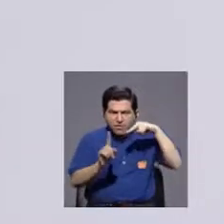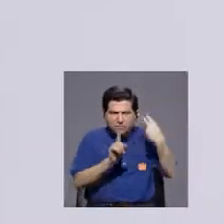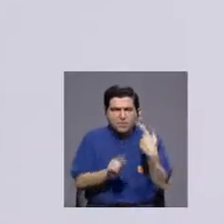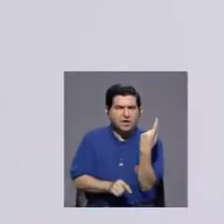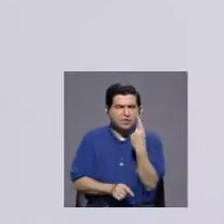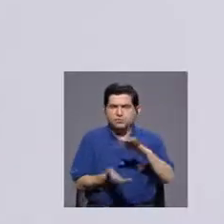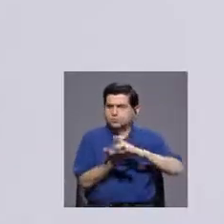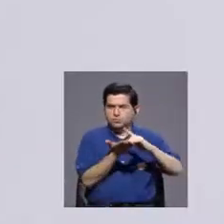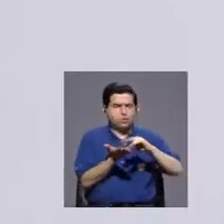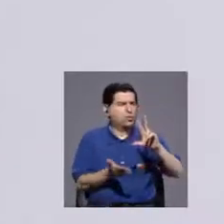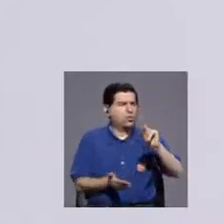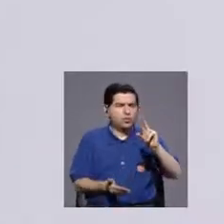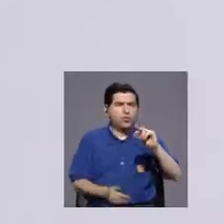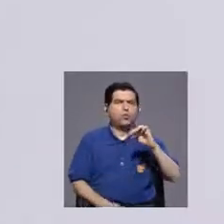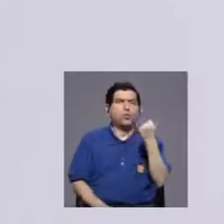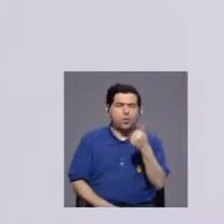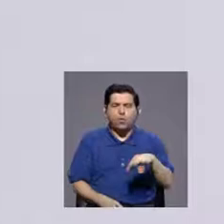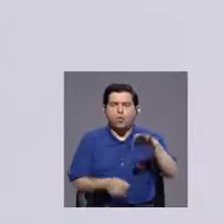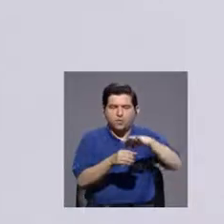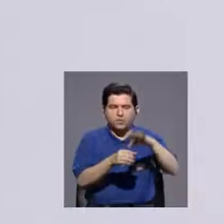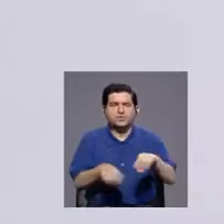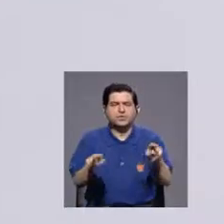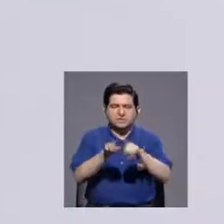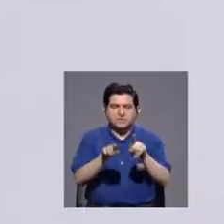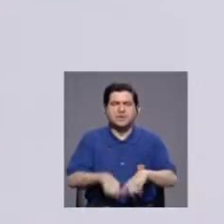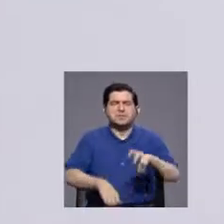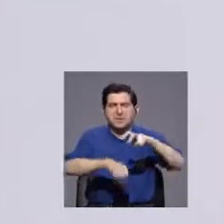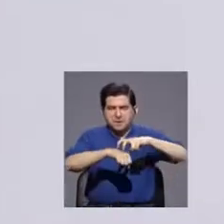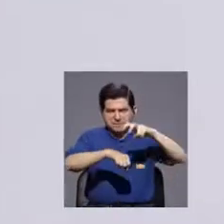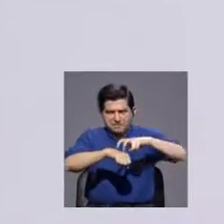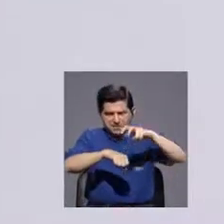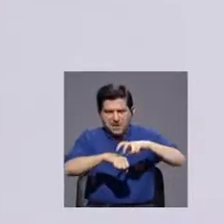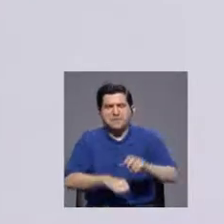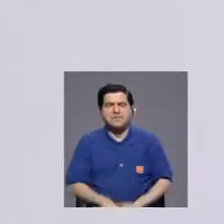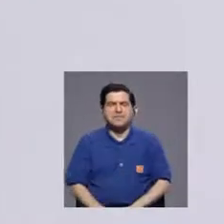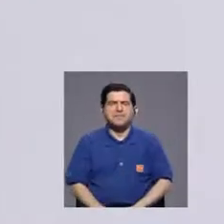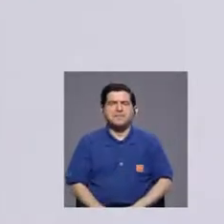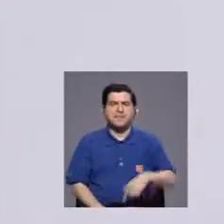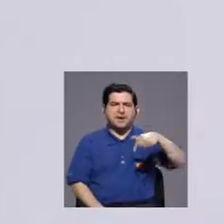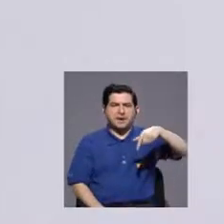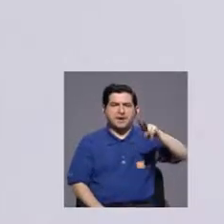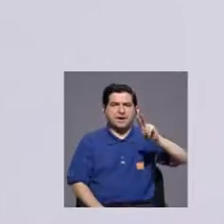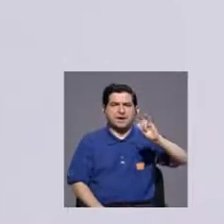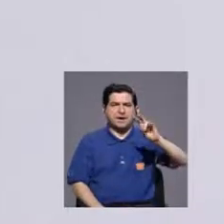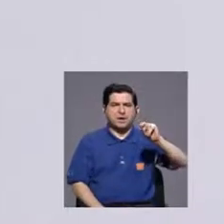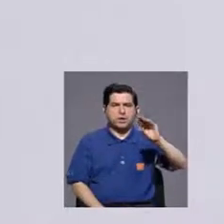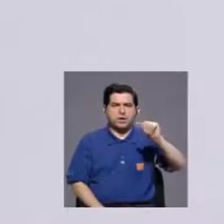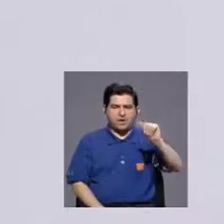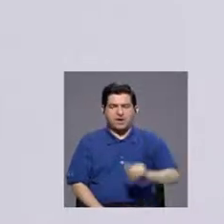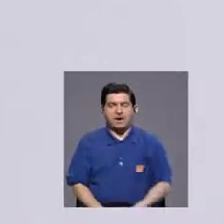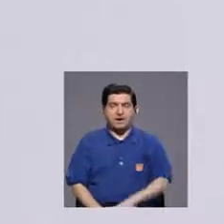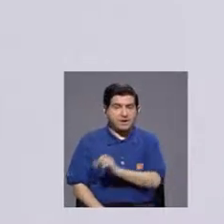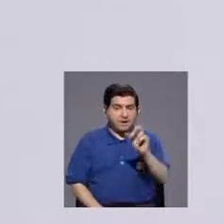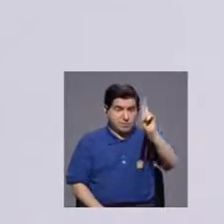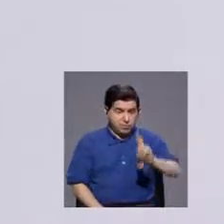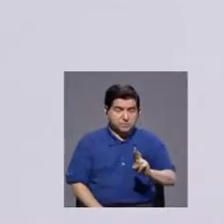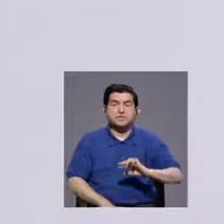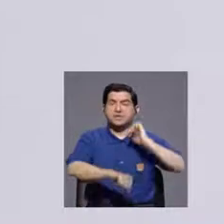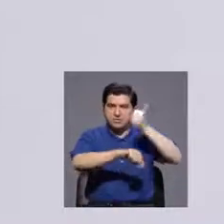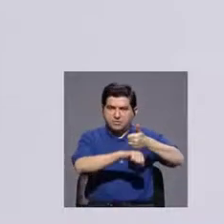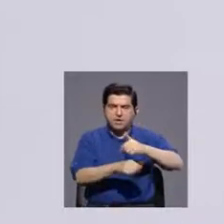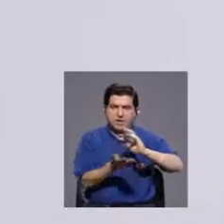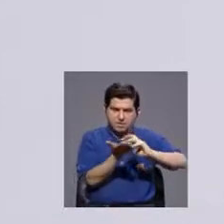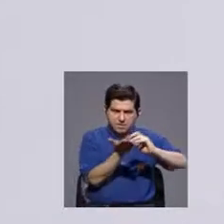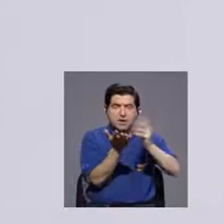sino también incluye otros cultivos como la quinoa la papa o raíces y tubérculos en general para costa rica nosotros definimos el arroz dada la